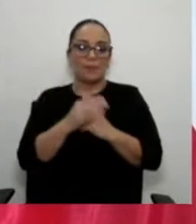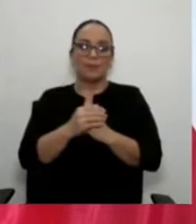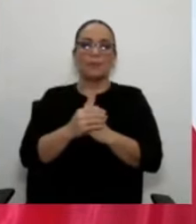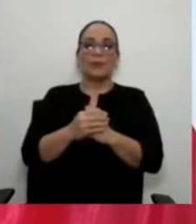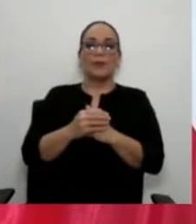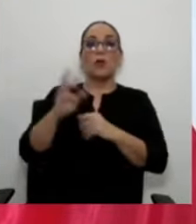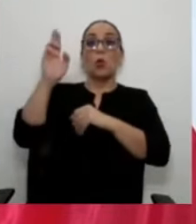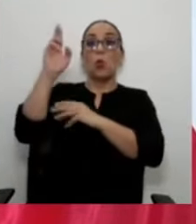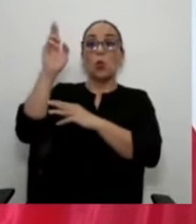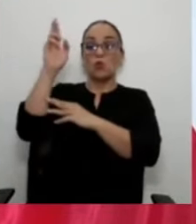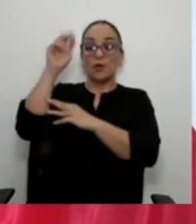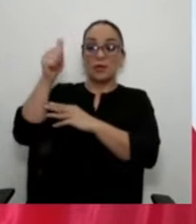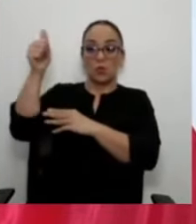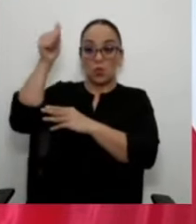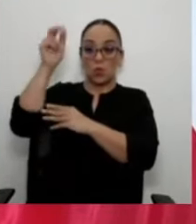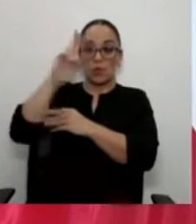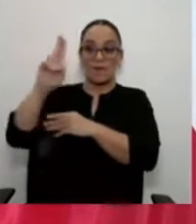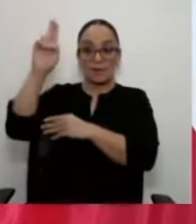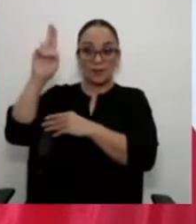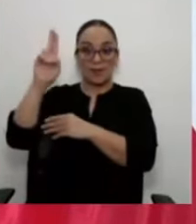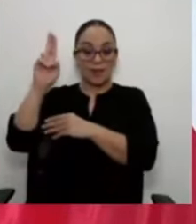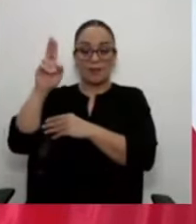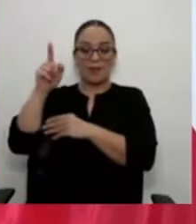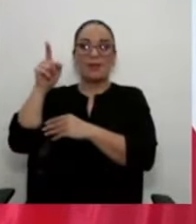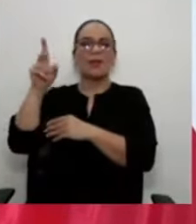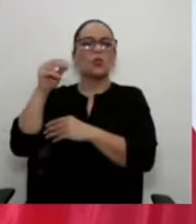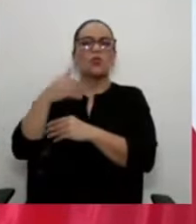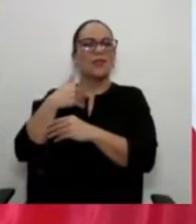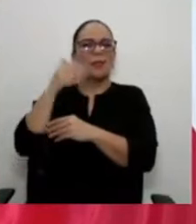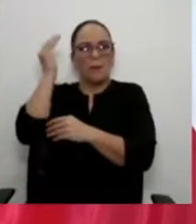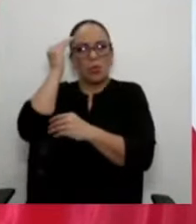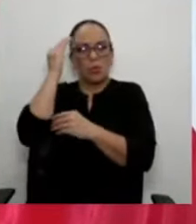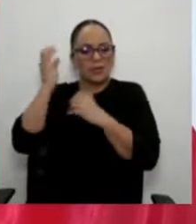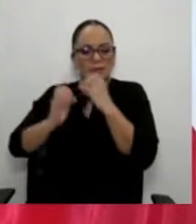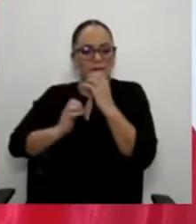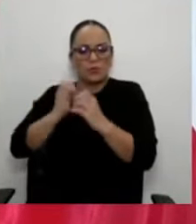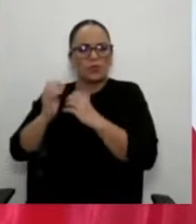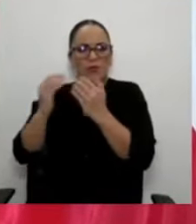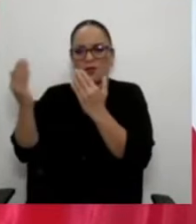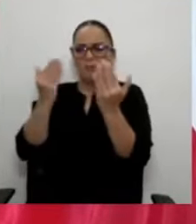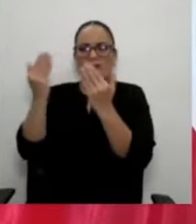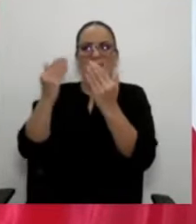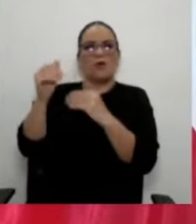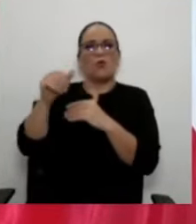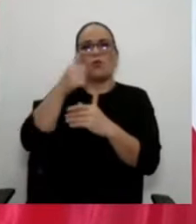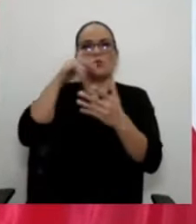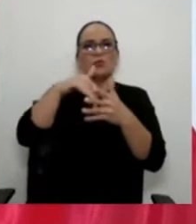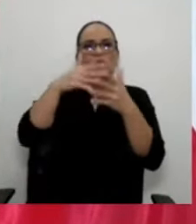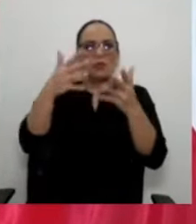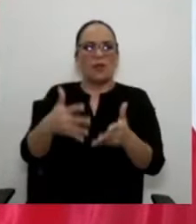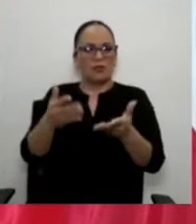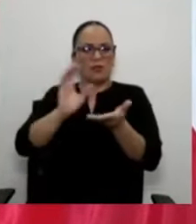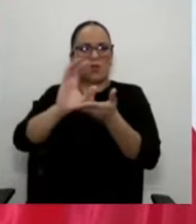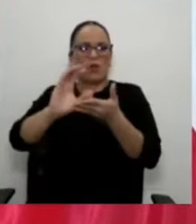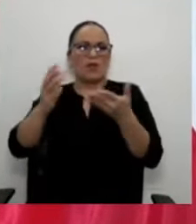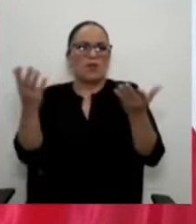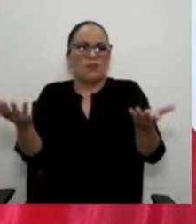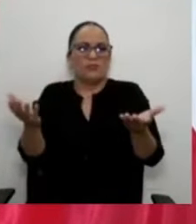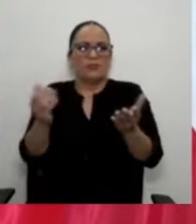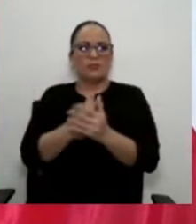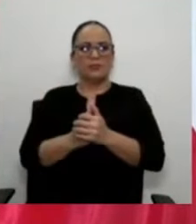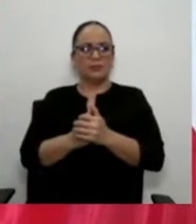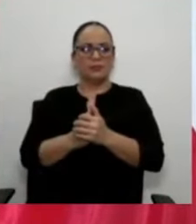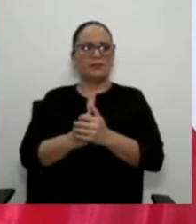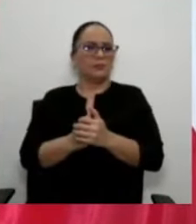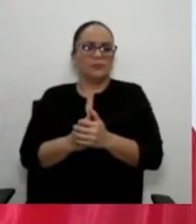que tiene menos madurez emocional que cualquier estudiante del pretil o de colegio.